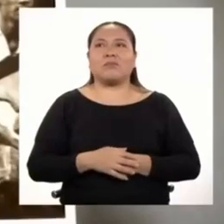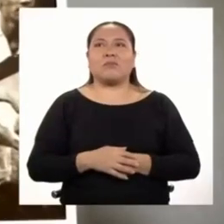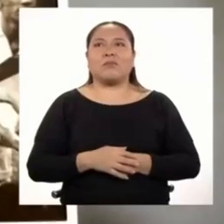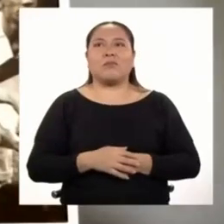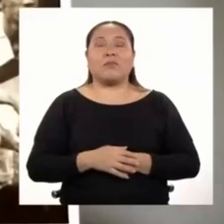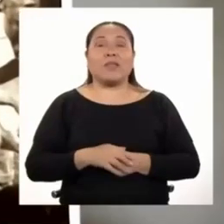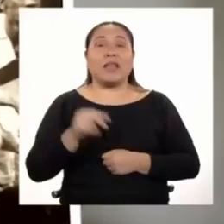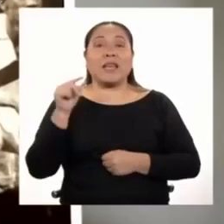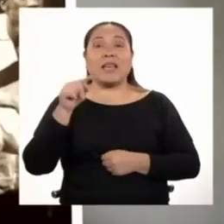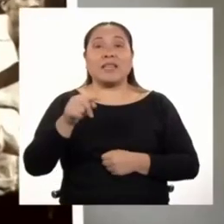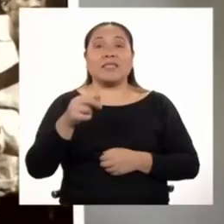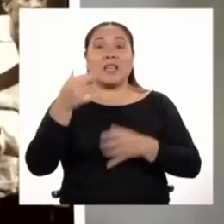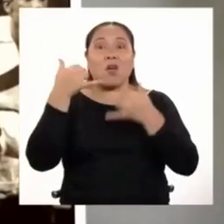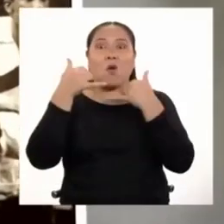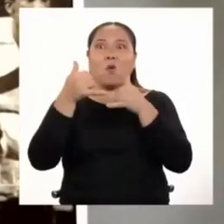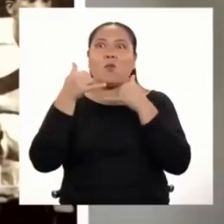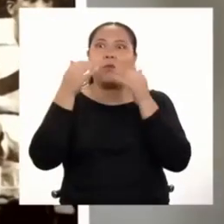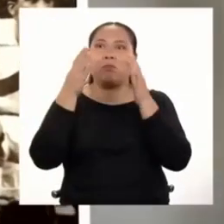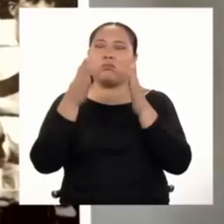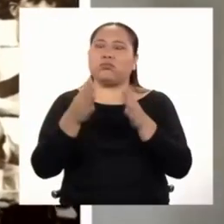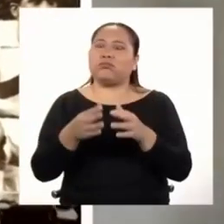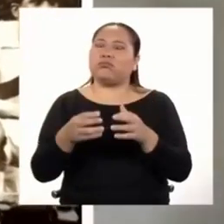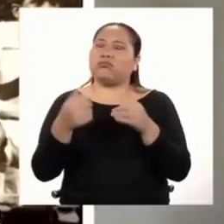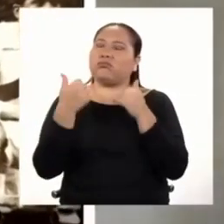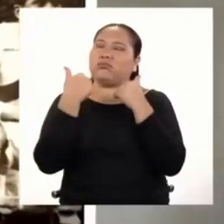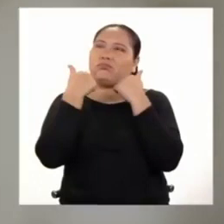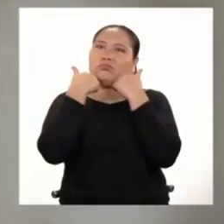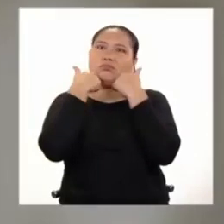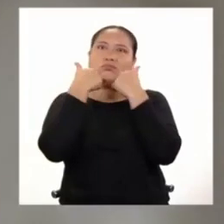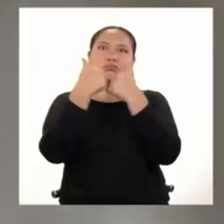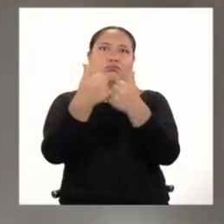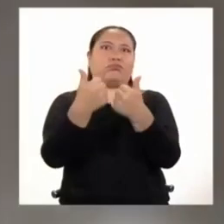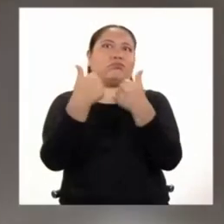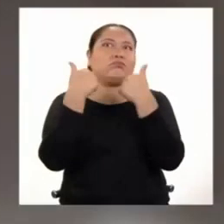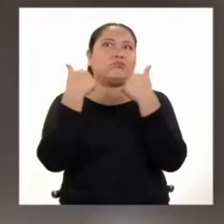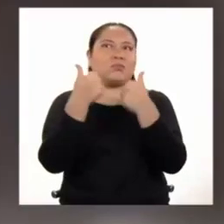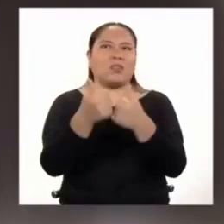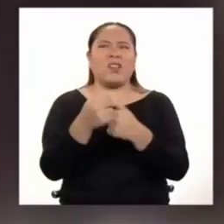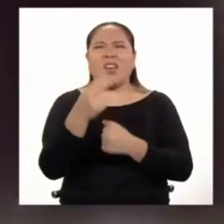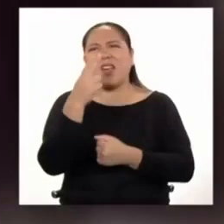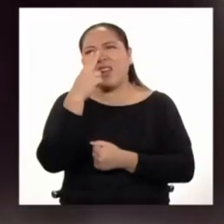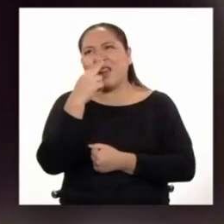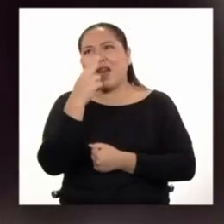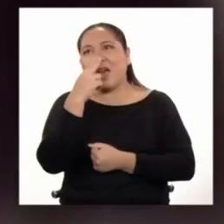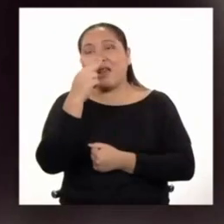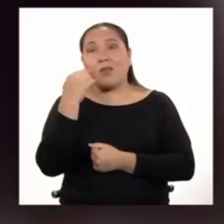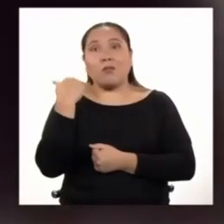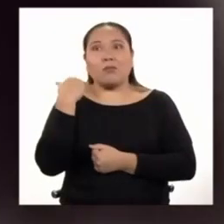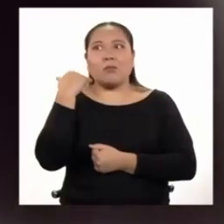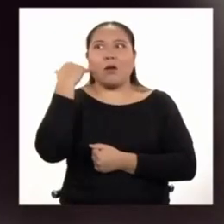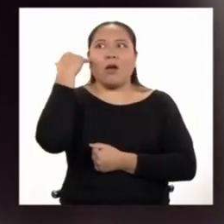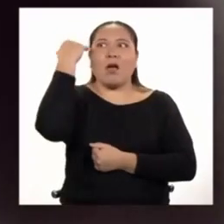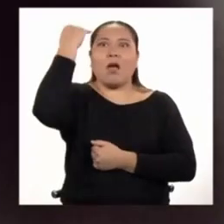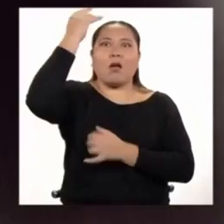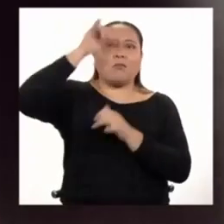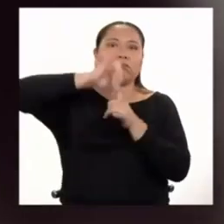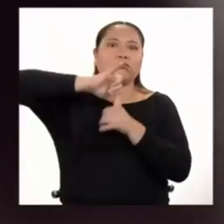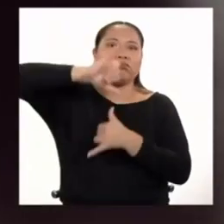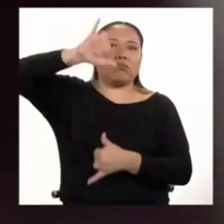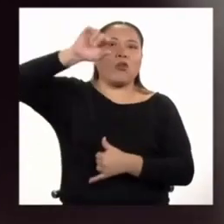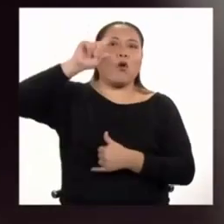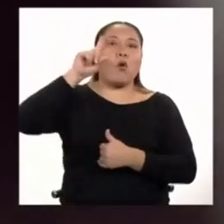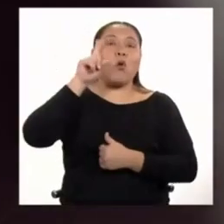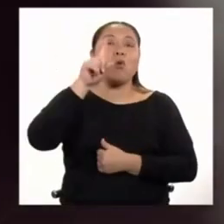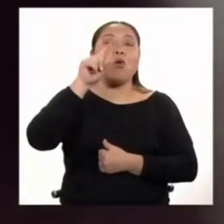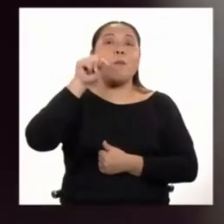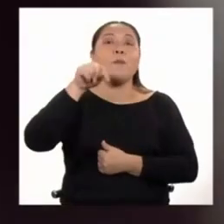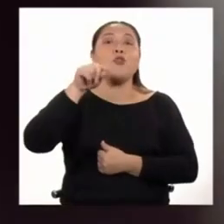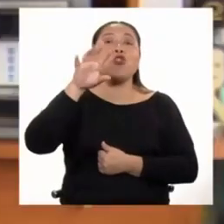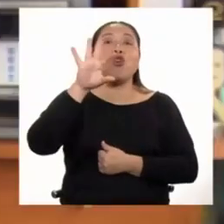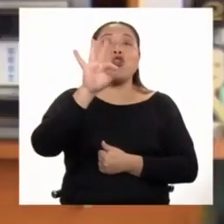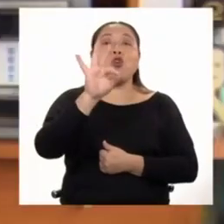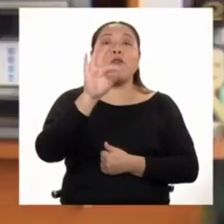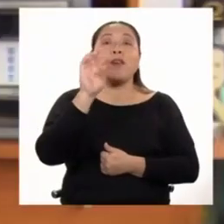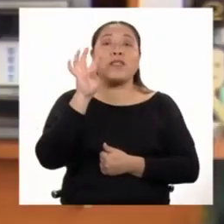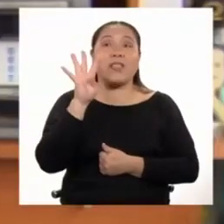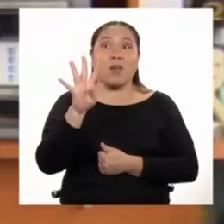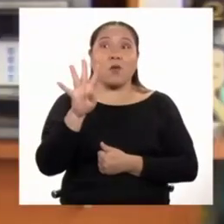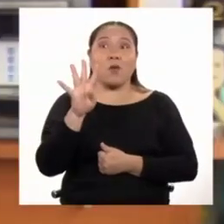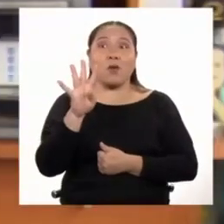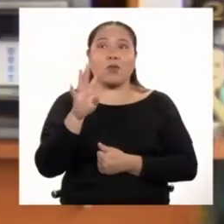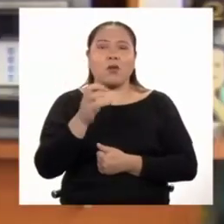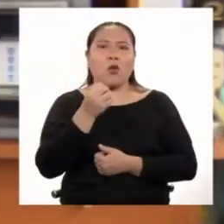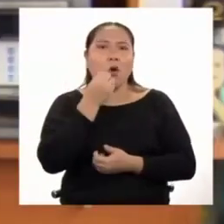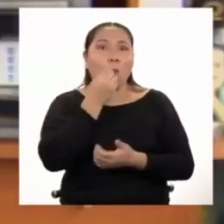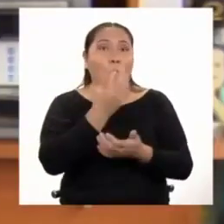Era un jugadorazo, ¿no? Es raro porque era un tipo de 1,94 m y las características generalmente de los